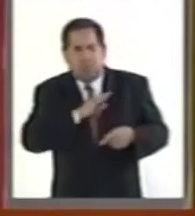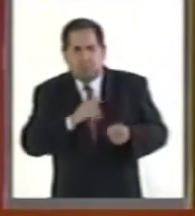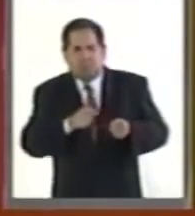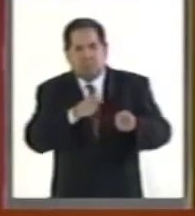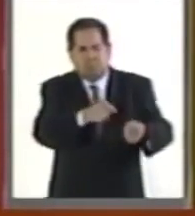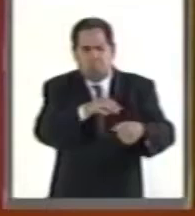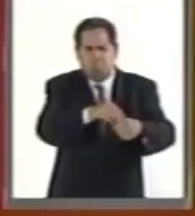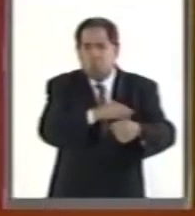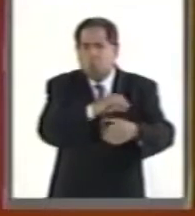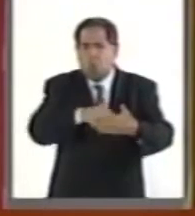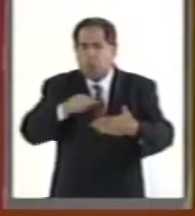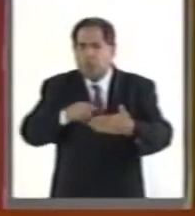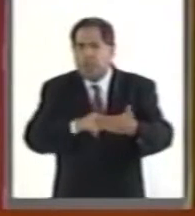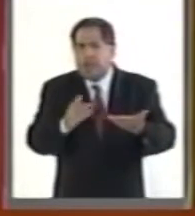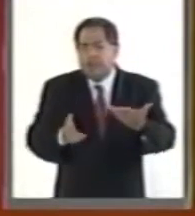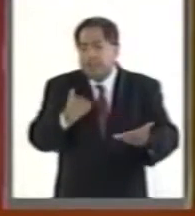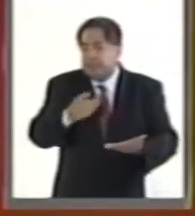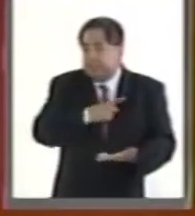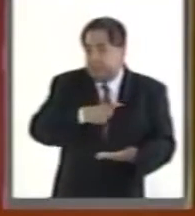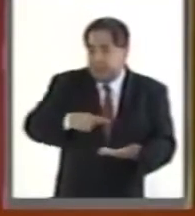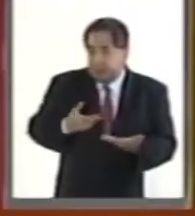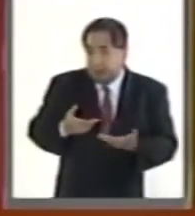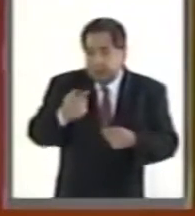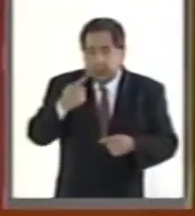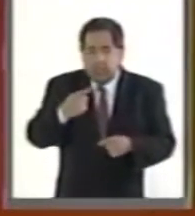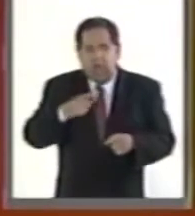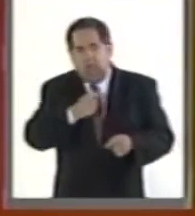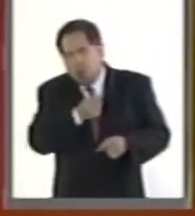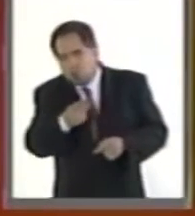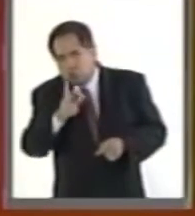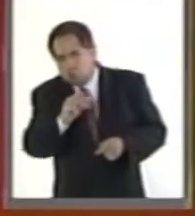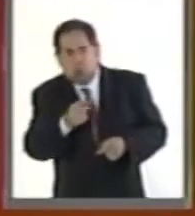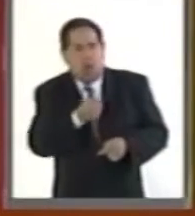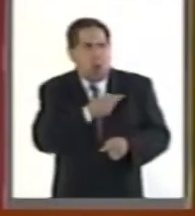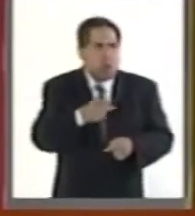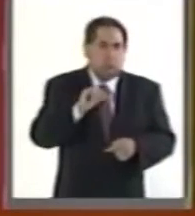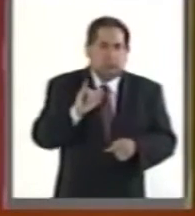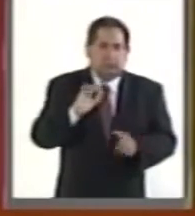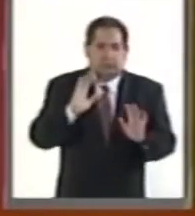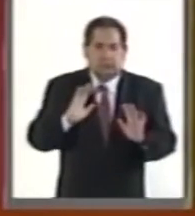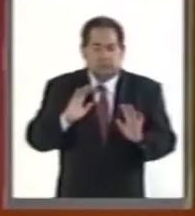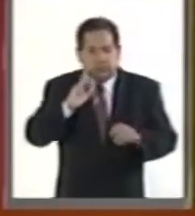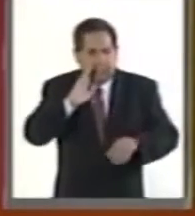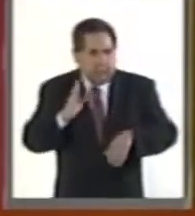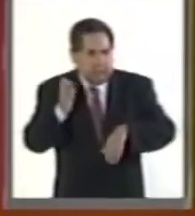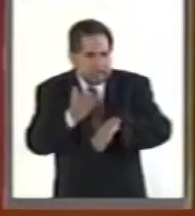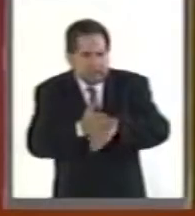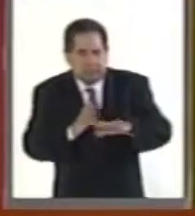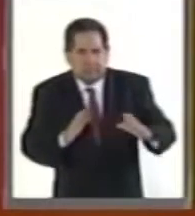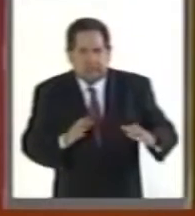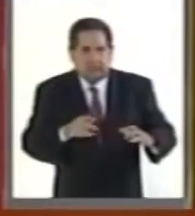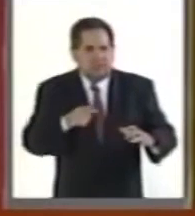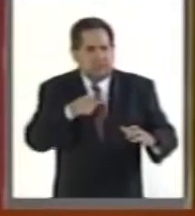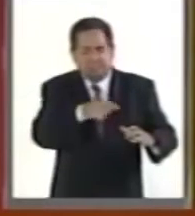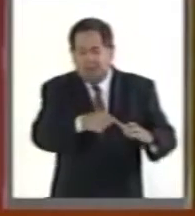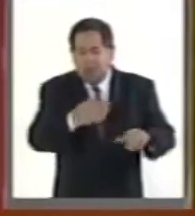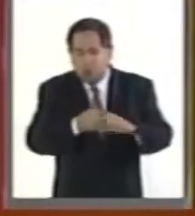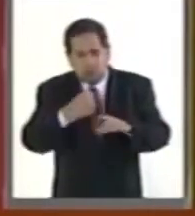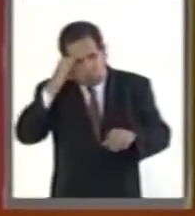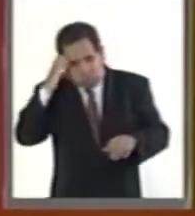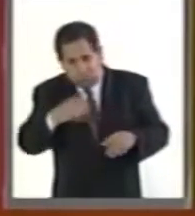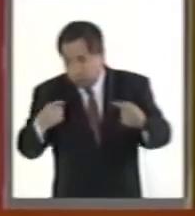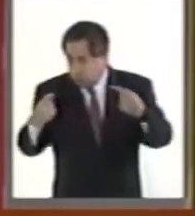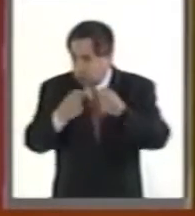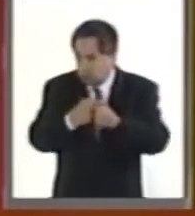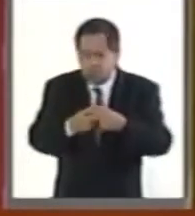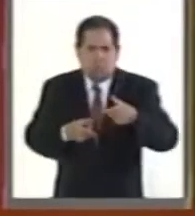resulte necesaria, idónea y útil para sancionar una conducta lesiva a la